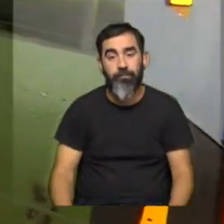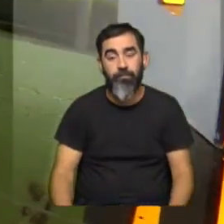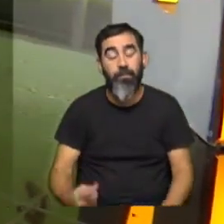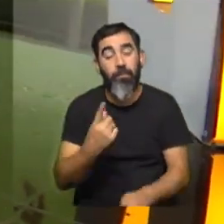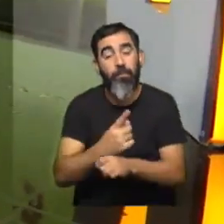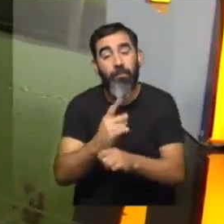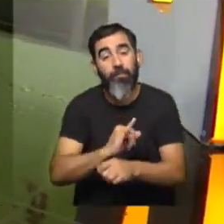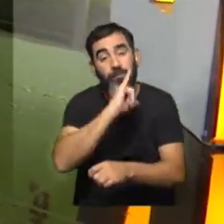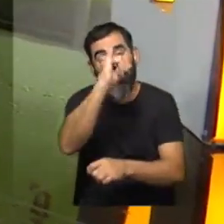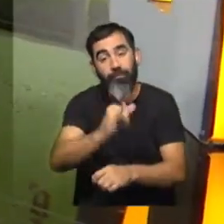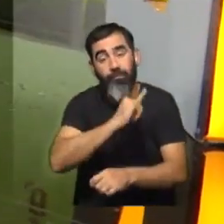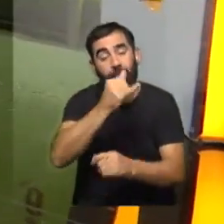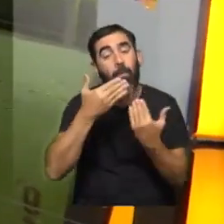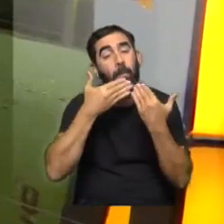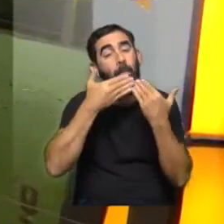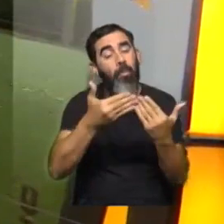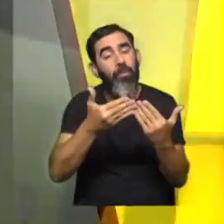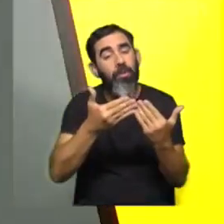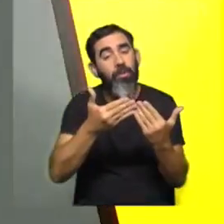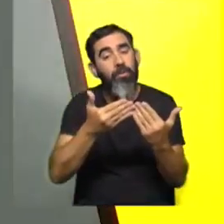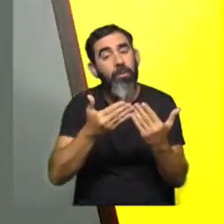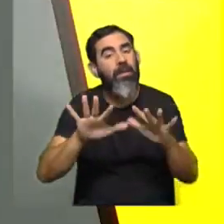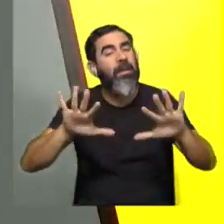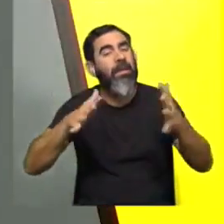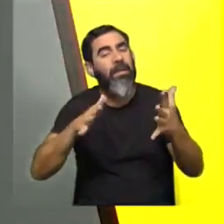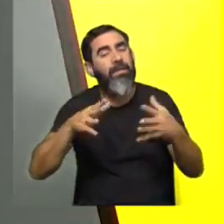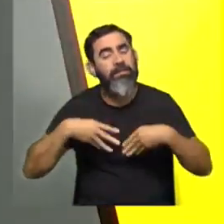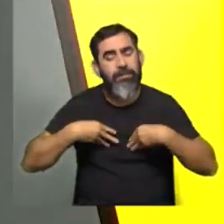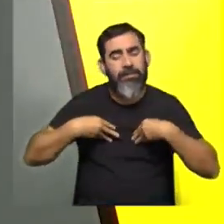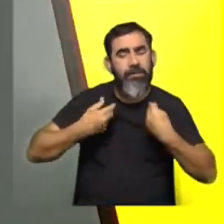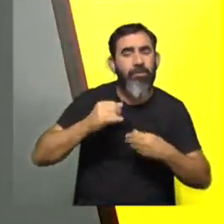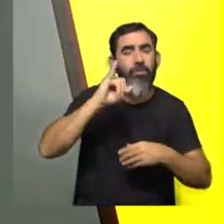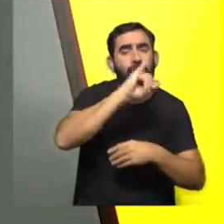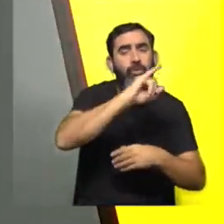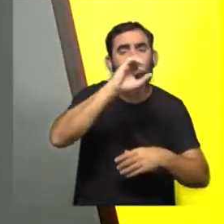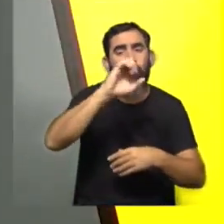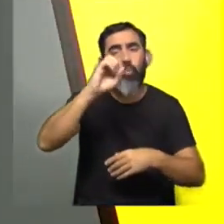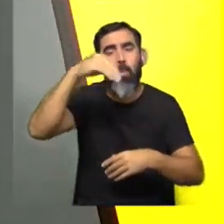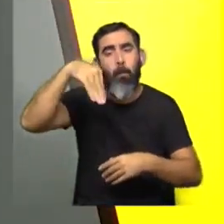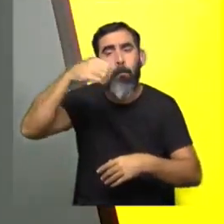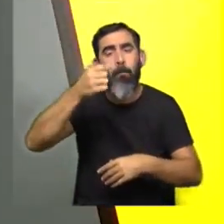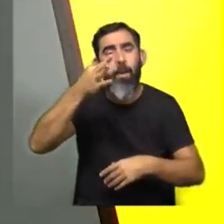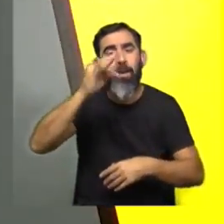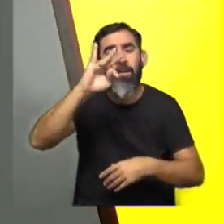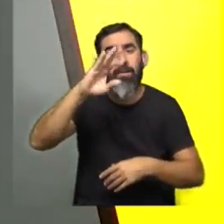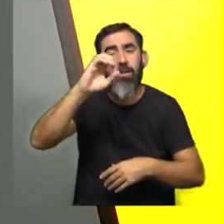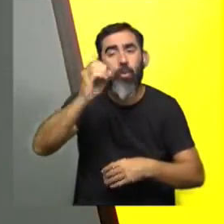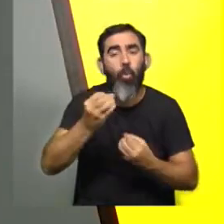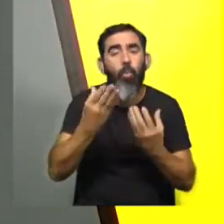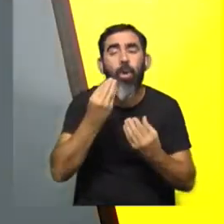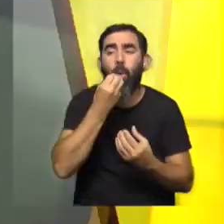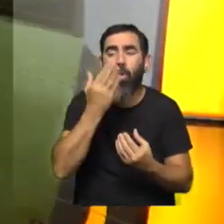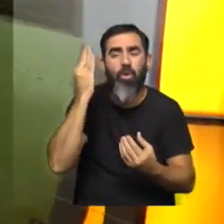primera parte del informe, le preguntamos a Gonzalo, ¿qué son los sentidos somáticos y por qué es interesante saberlo desde el punto de vista de la